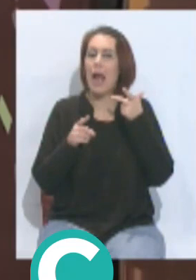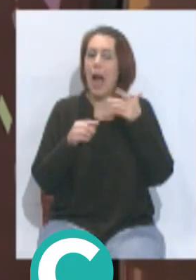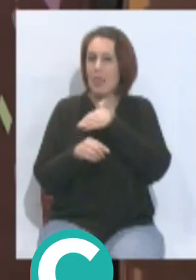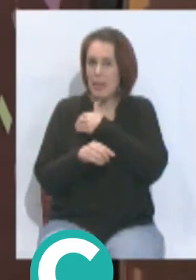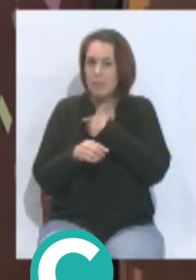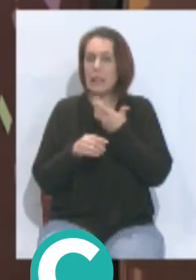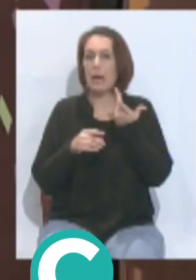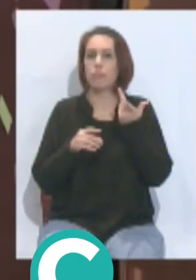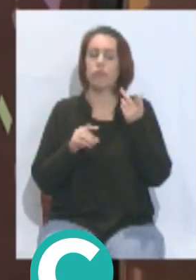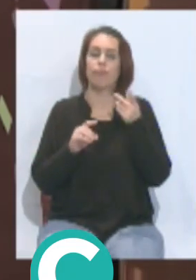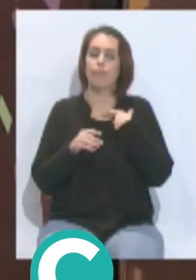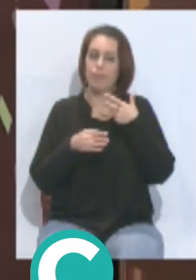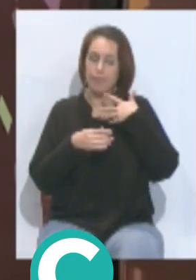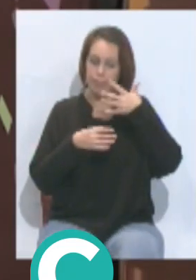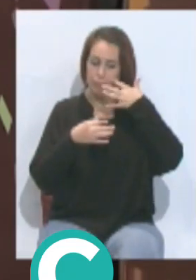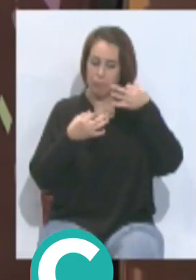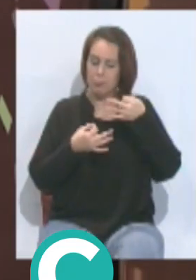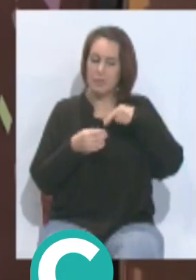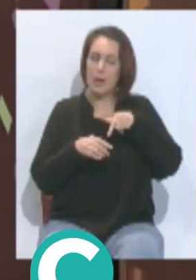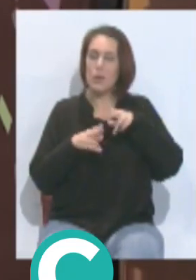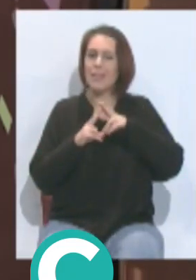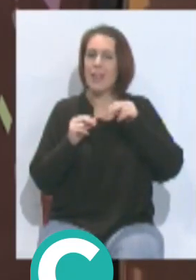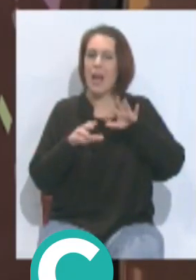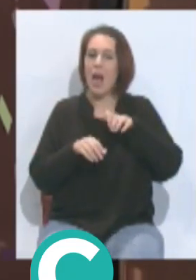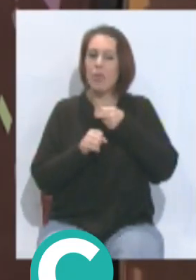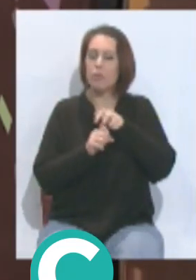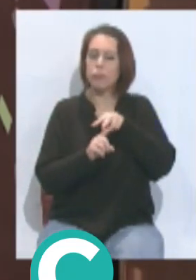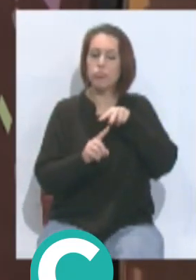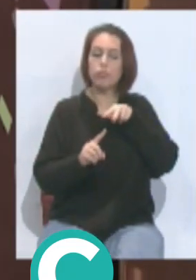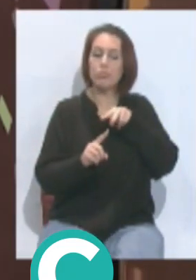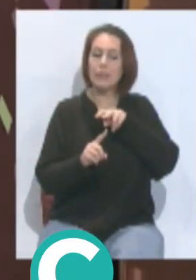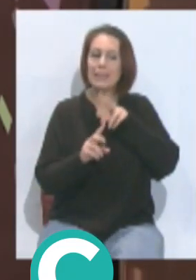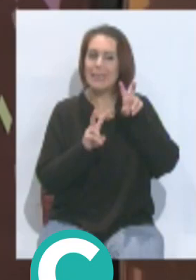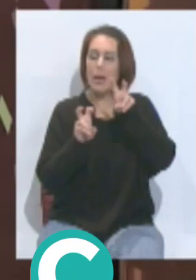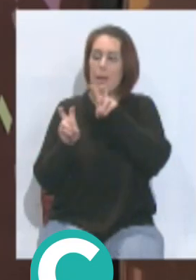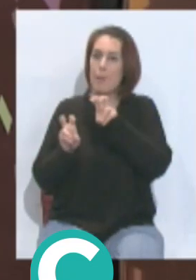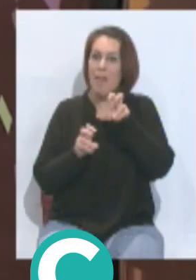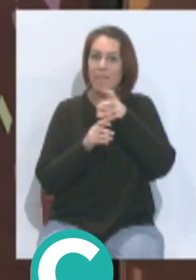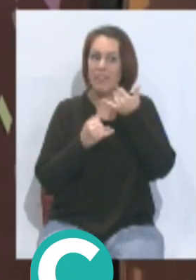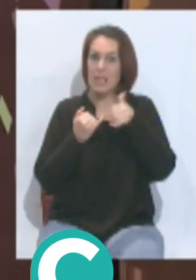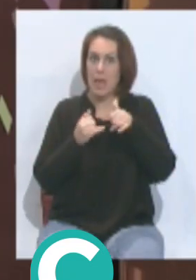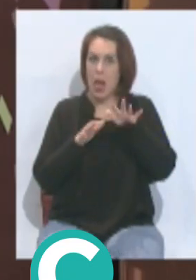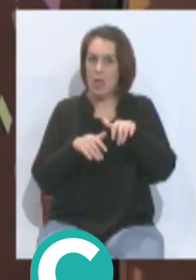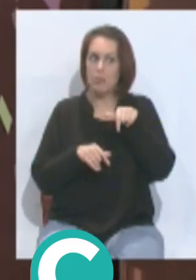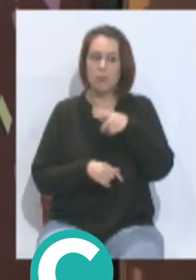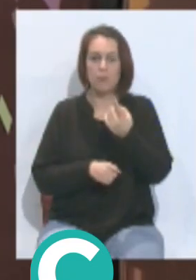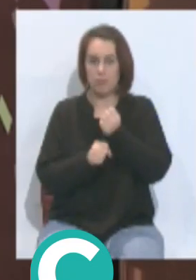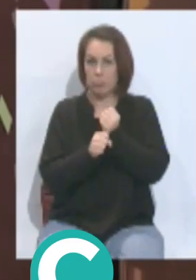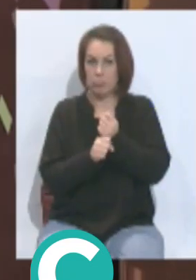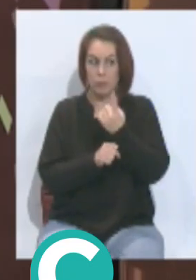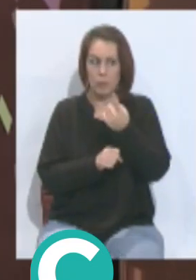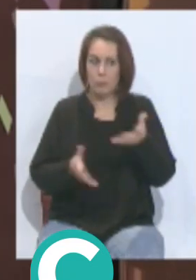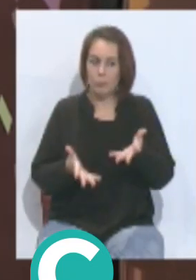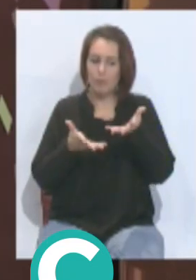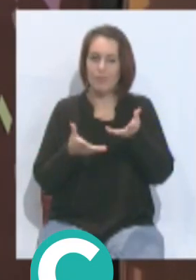de rigor que arrojan siempre desde la Universidad de Cádiz en torno a diferentes aspectos de la fiesta. Y uno de sus trabajadores, uno de sus